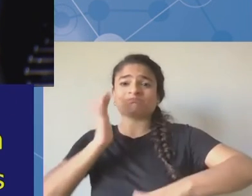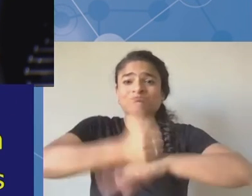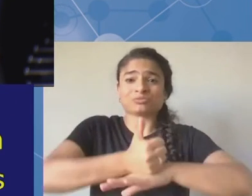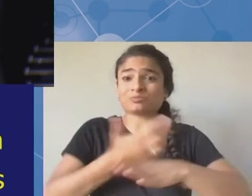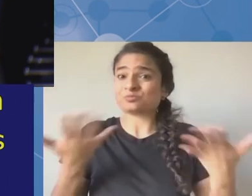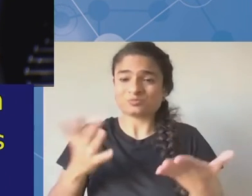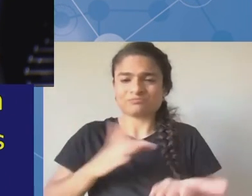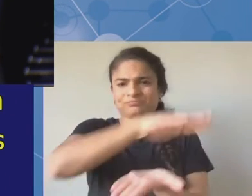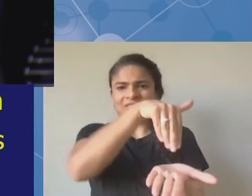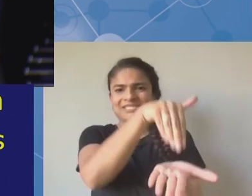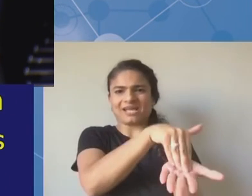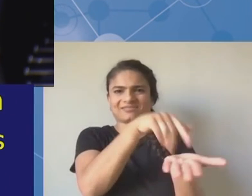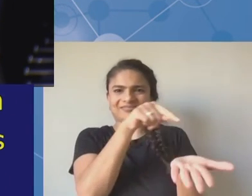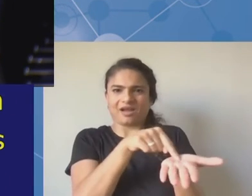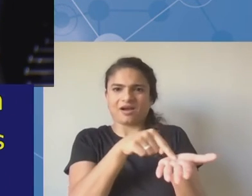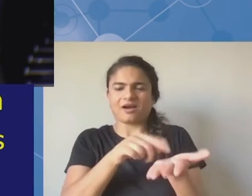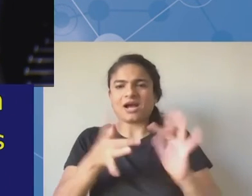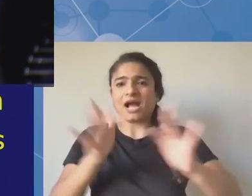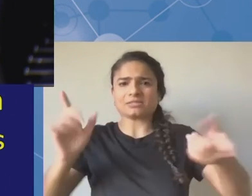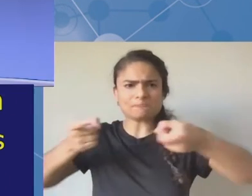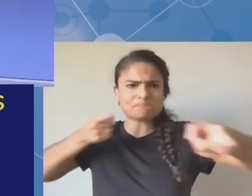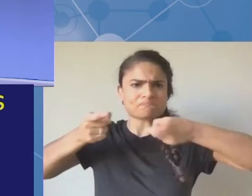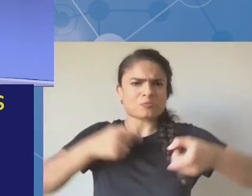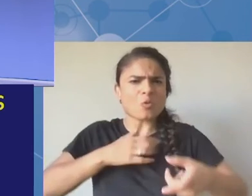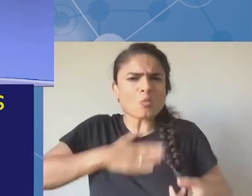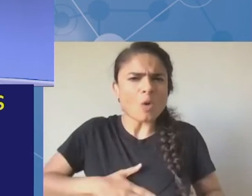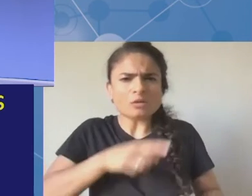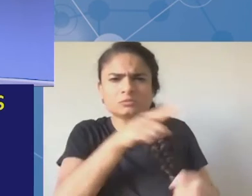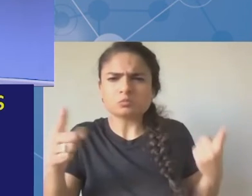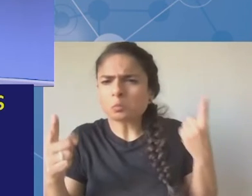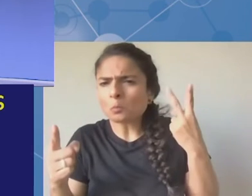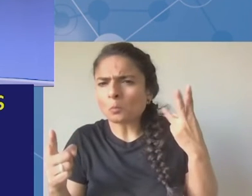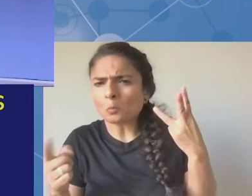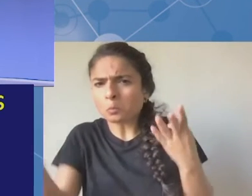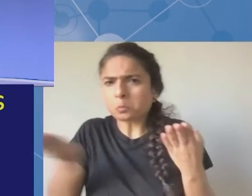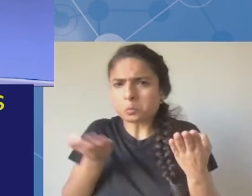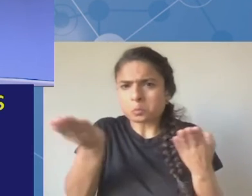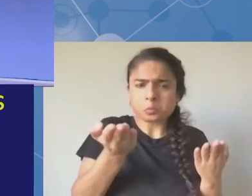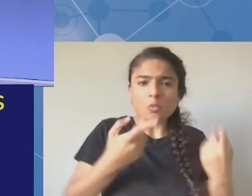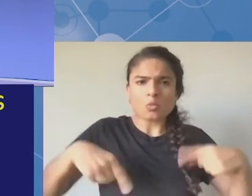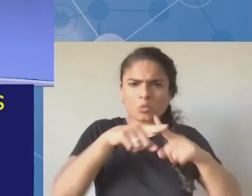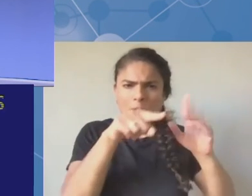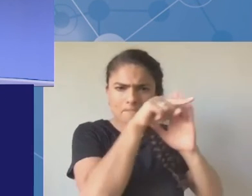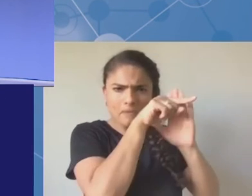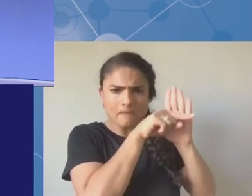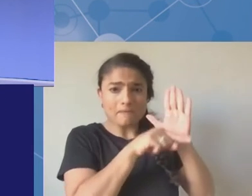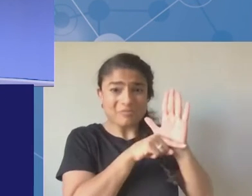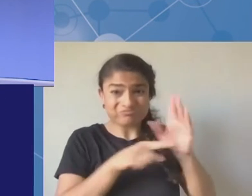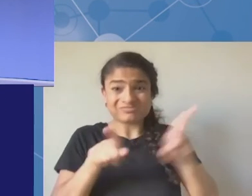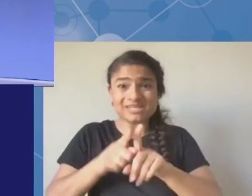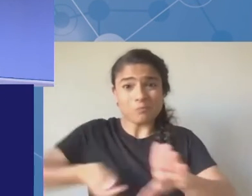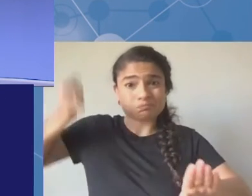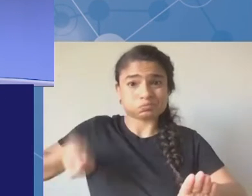Así que después de mi regreso a la universidad, trataré de poner en marcha un centro de gobernanza de Internet,